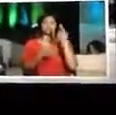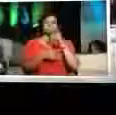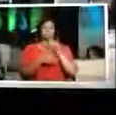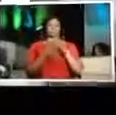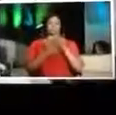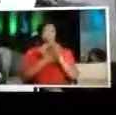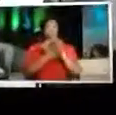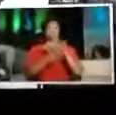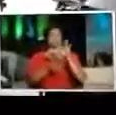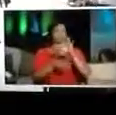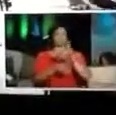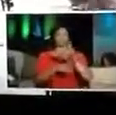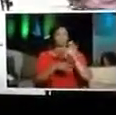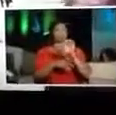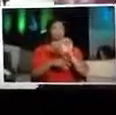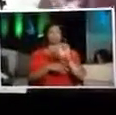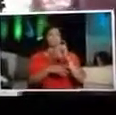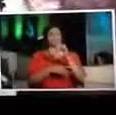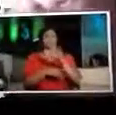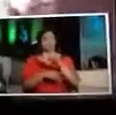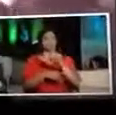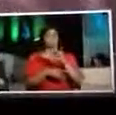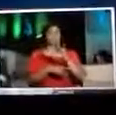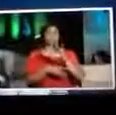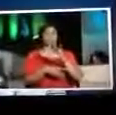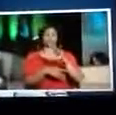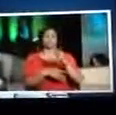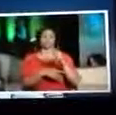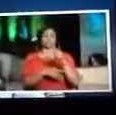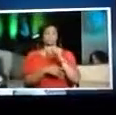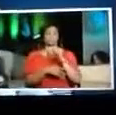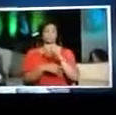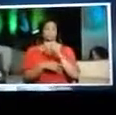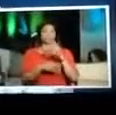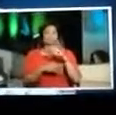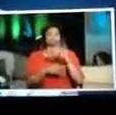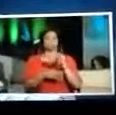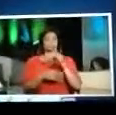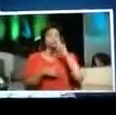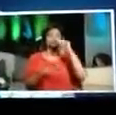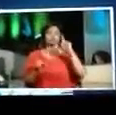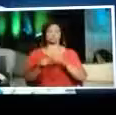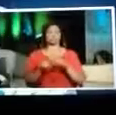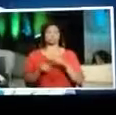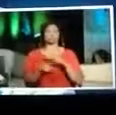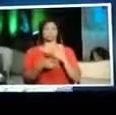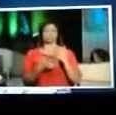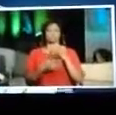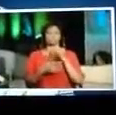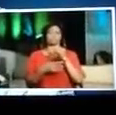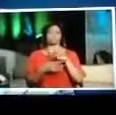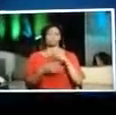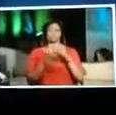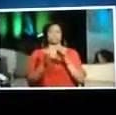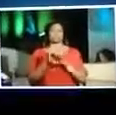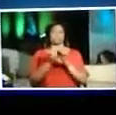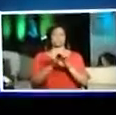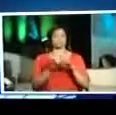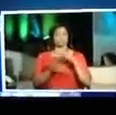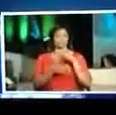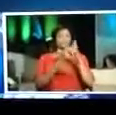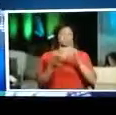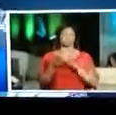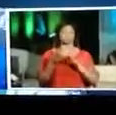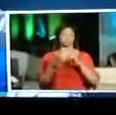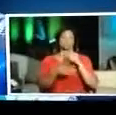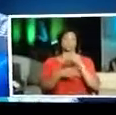a través del pastor evangélico Zacarías Franco. Definitivamente no estamos de acuerdo, porque es antibíblico, la Biblia